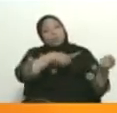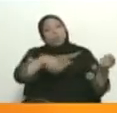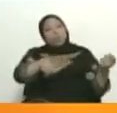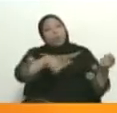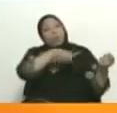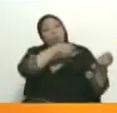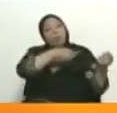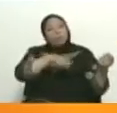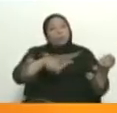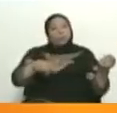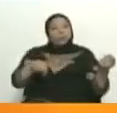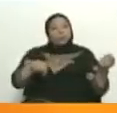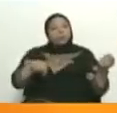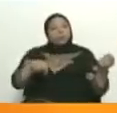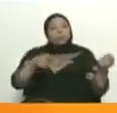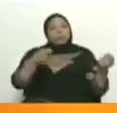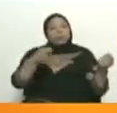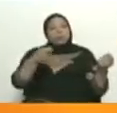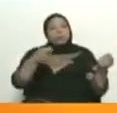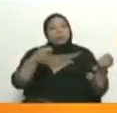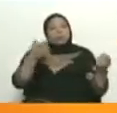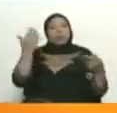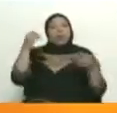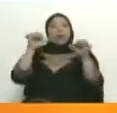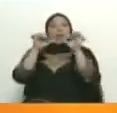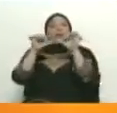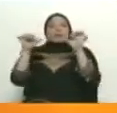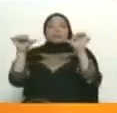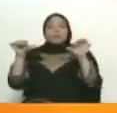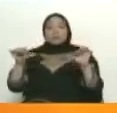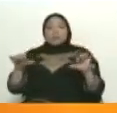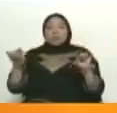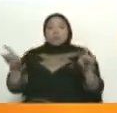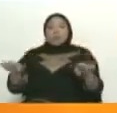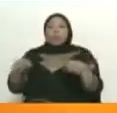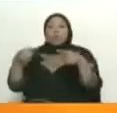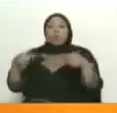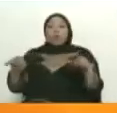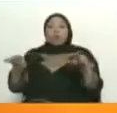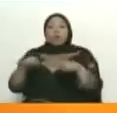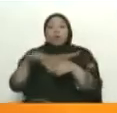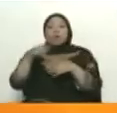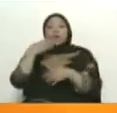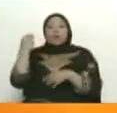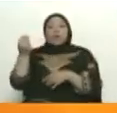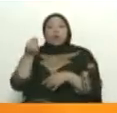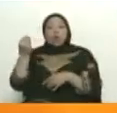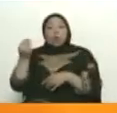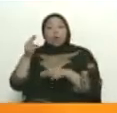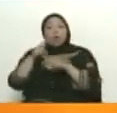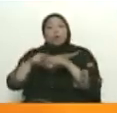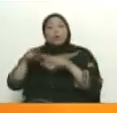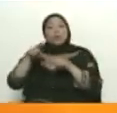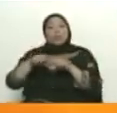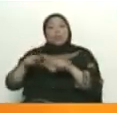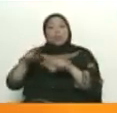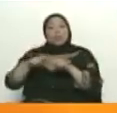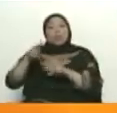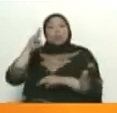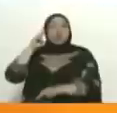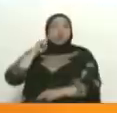fruto de ese gran árbol que es el Sistema Nacional de Orquestas Juveniles e Infantiles Simón